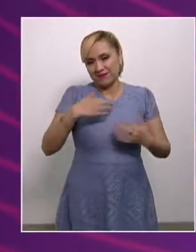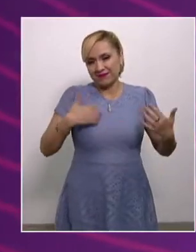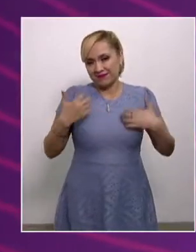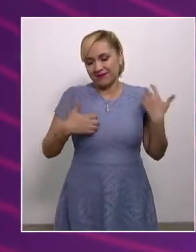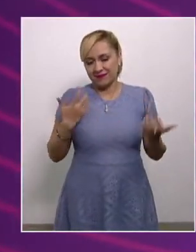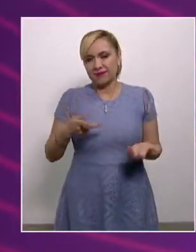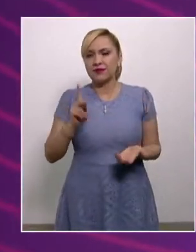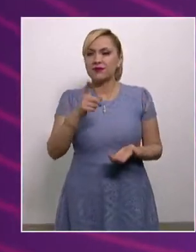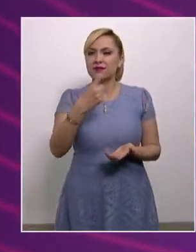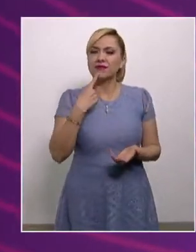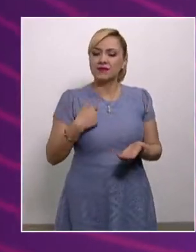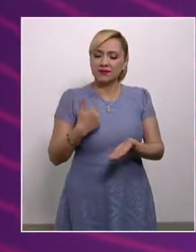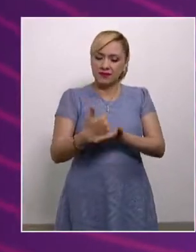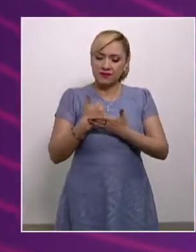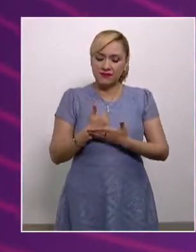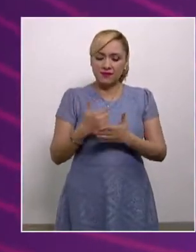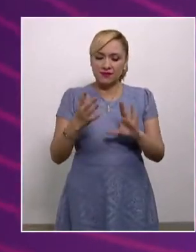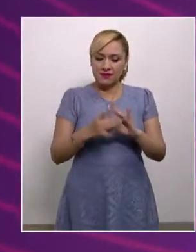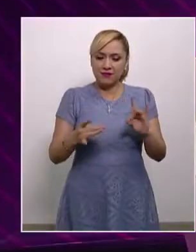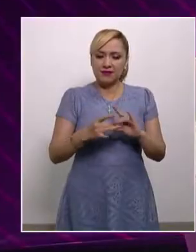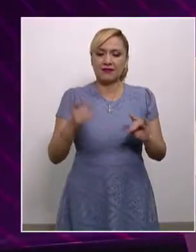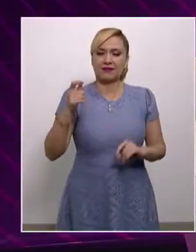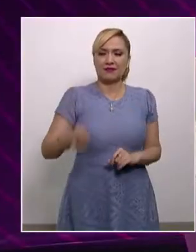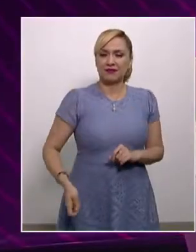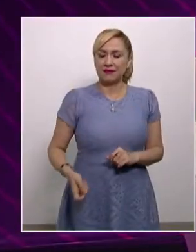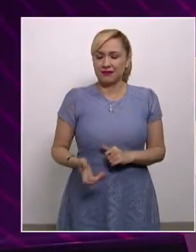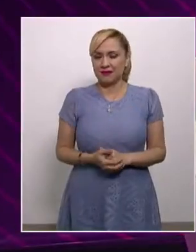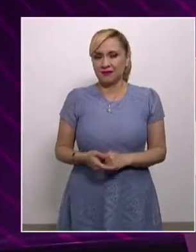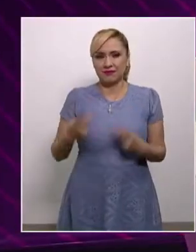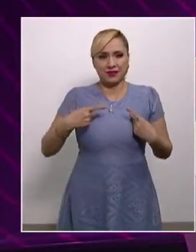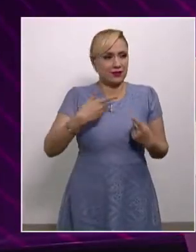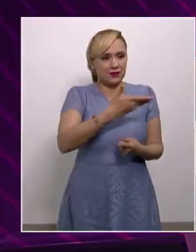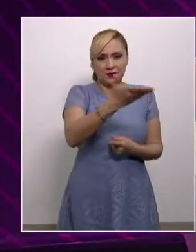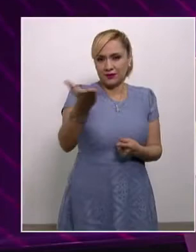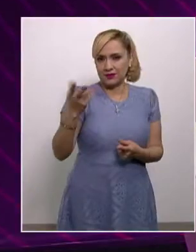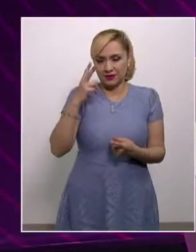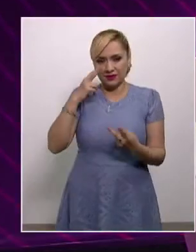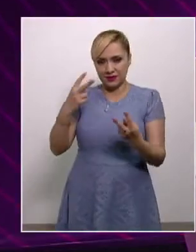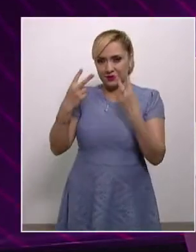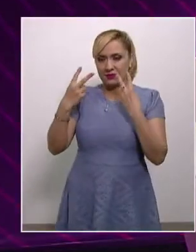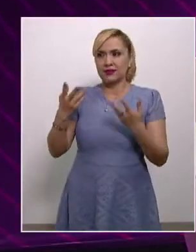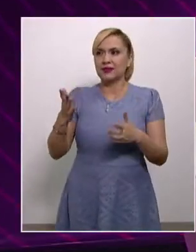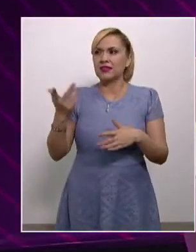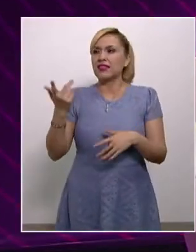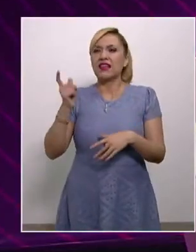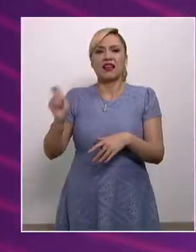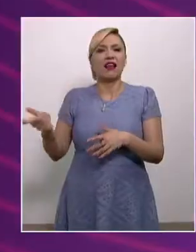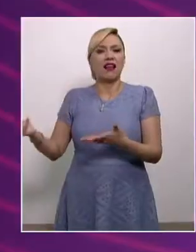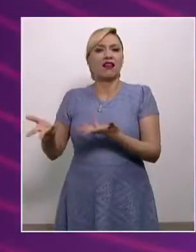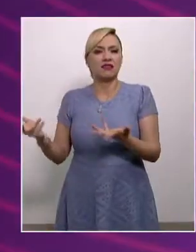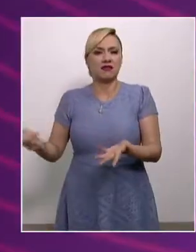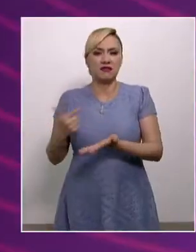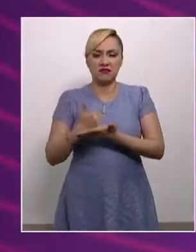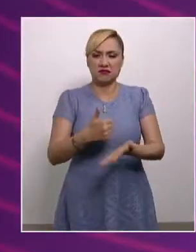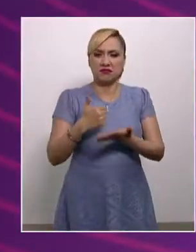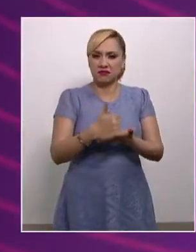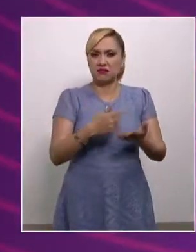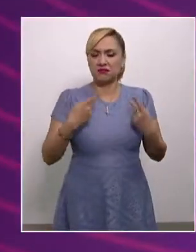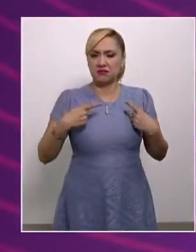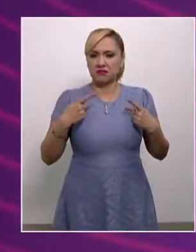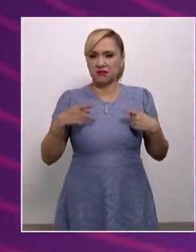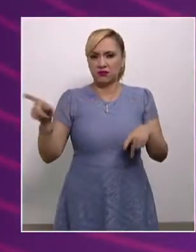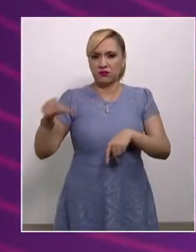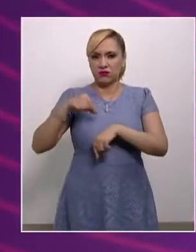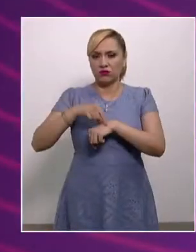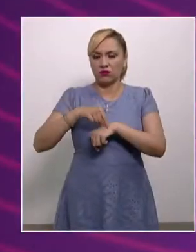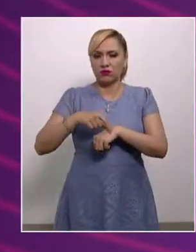mejor nos puedes ayudar un poco más a explicarnos, ¿no? A la audiencia, ¿qué hace un trabajador humanitario, por ejemplo, en México, en el caso de Médicos Sin